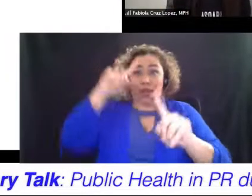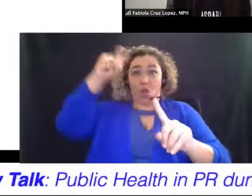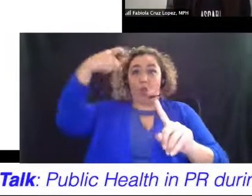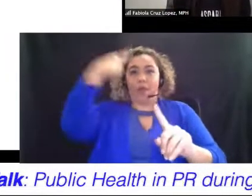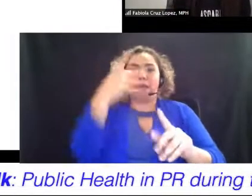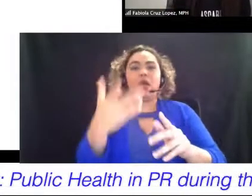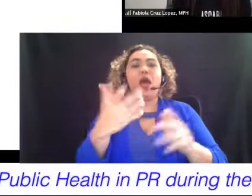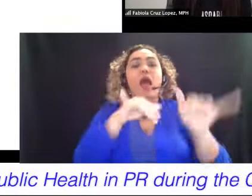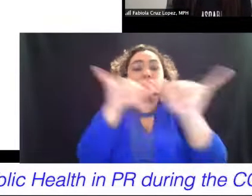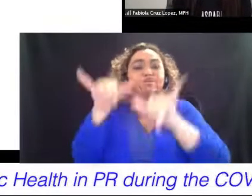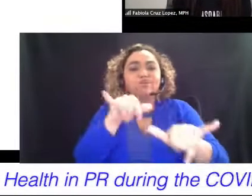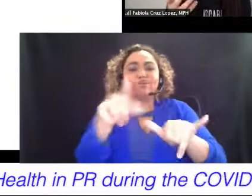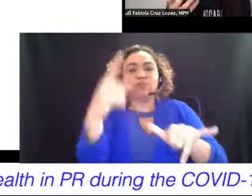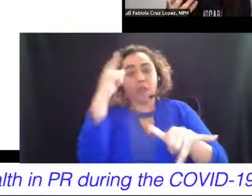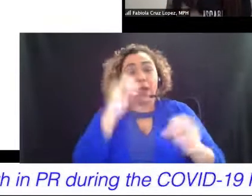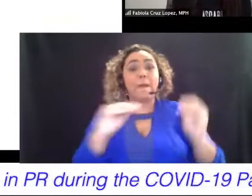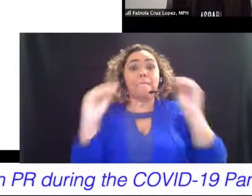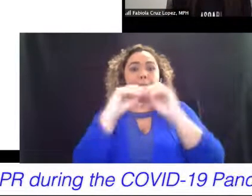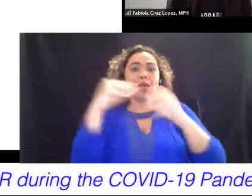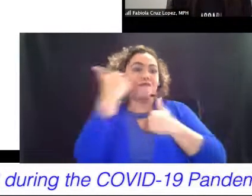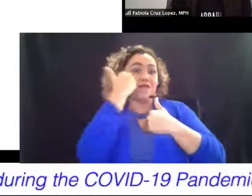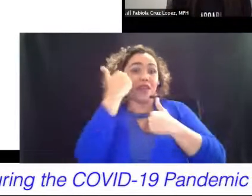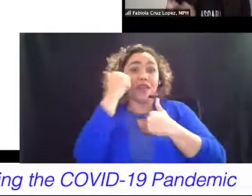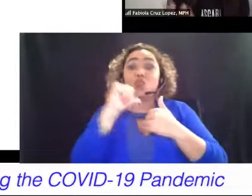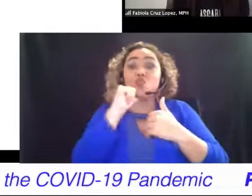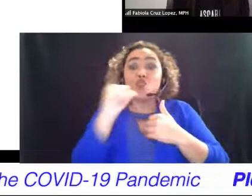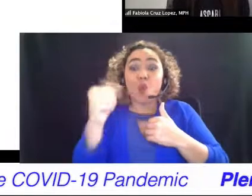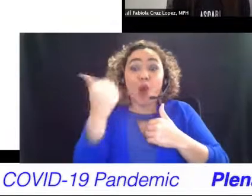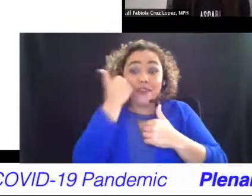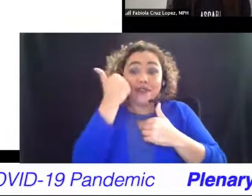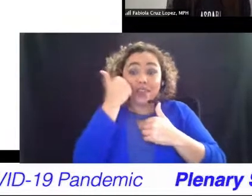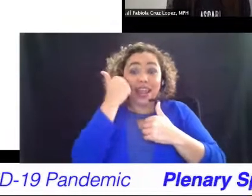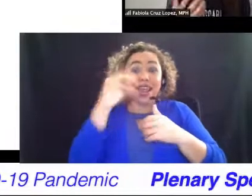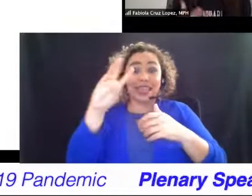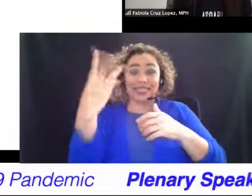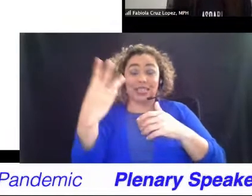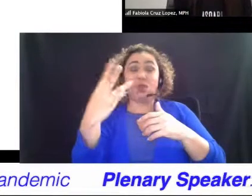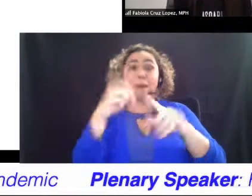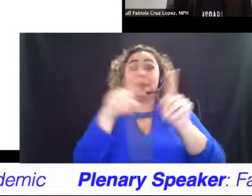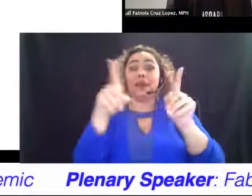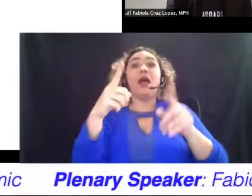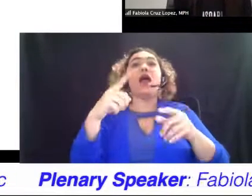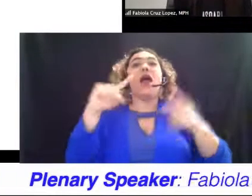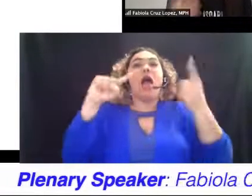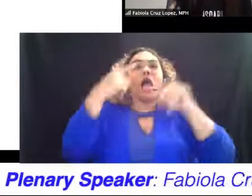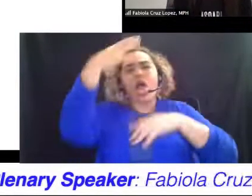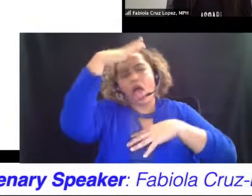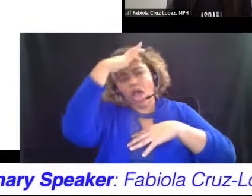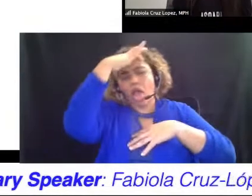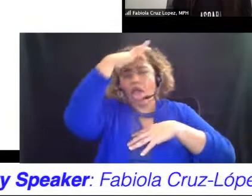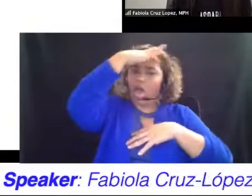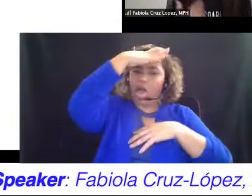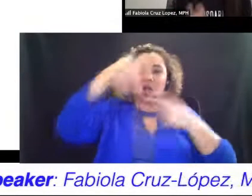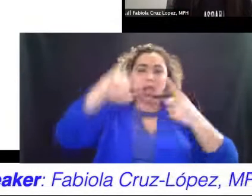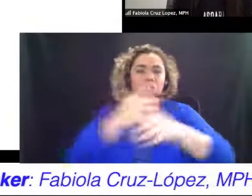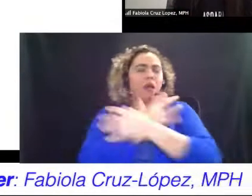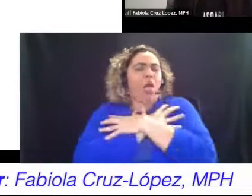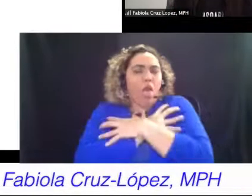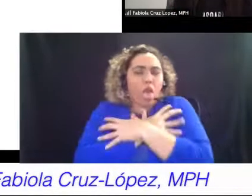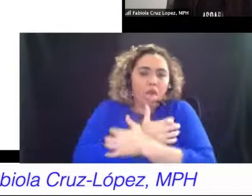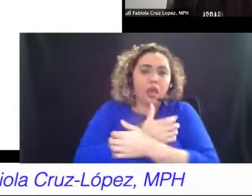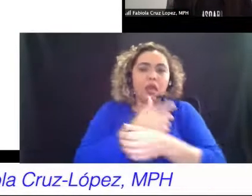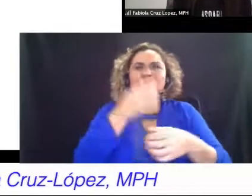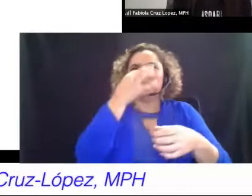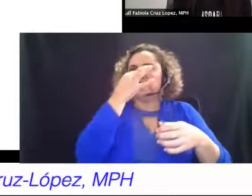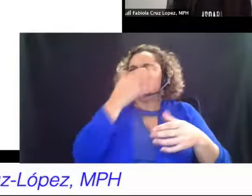acorde con la literatura. Fiebre no es que no está, fiebre está en el 6º lugar, pero tenemos dolor de cabeza, dolores musculares, la pérdida de